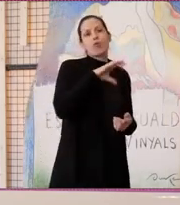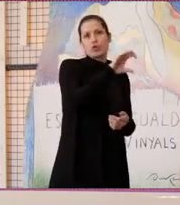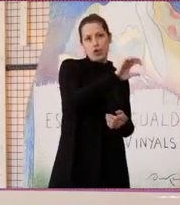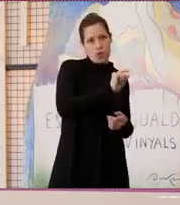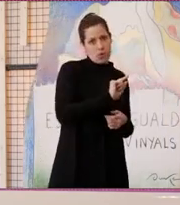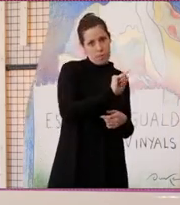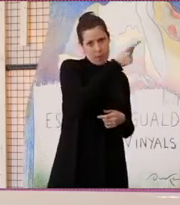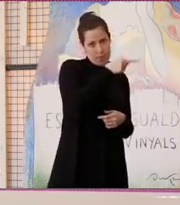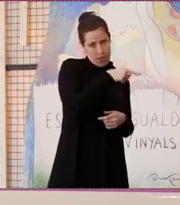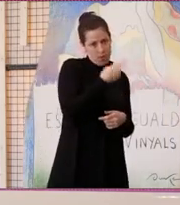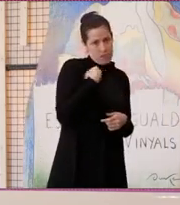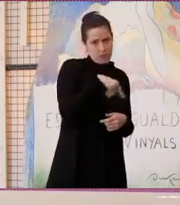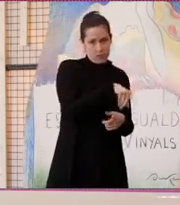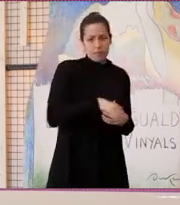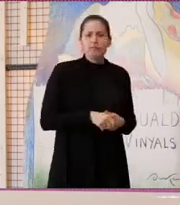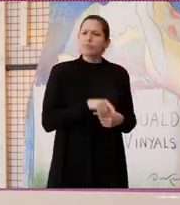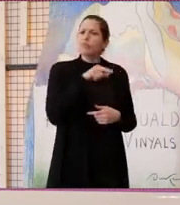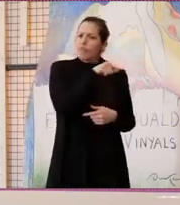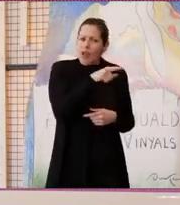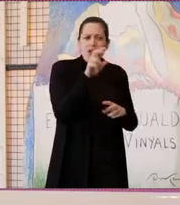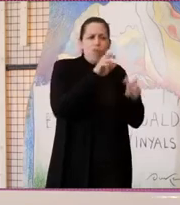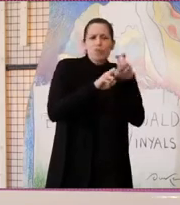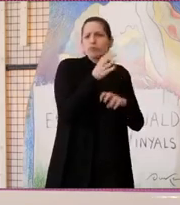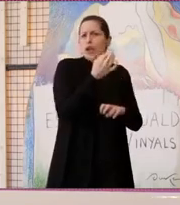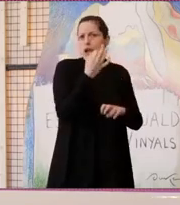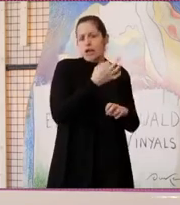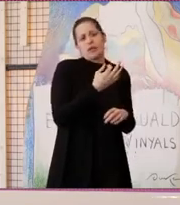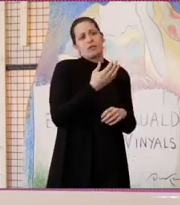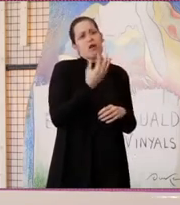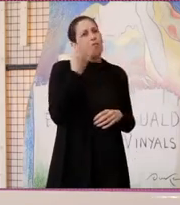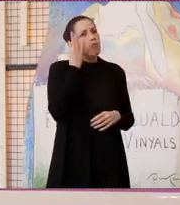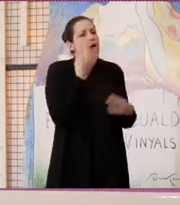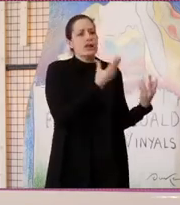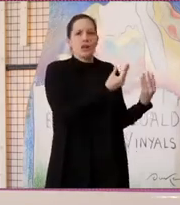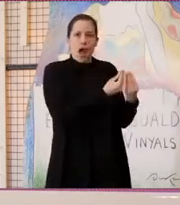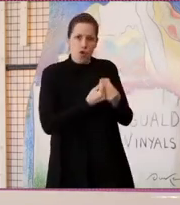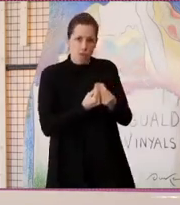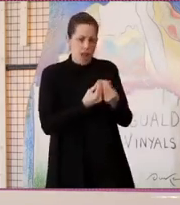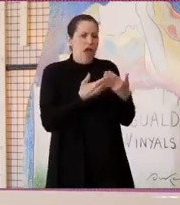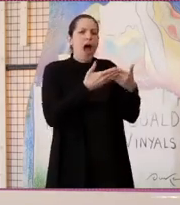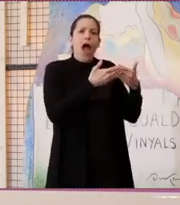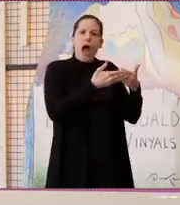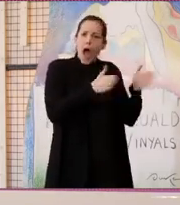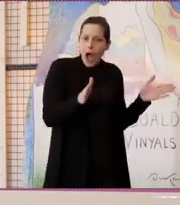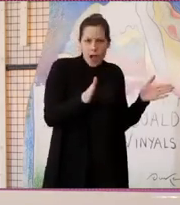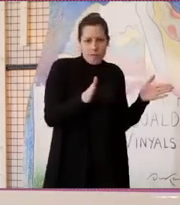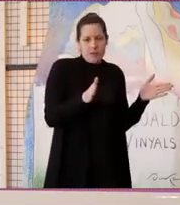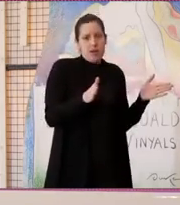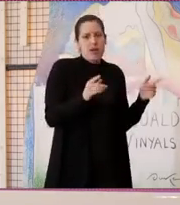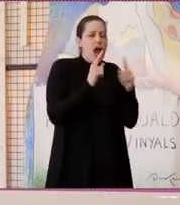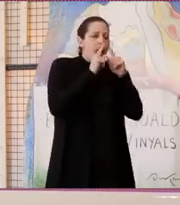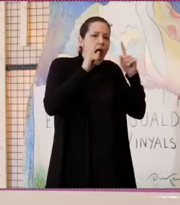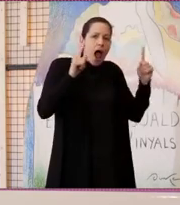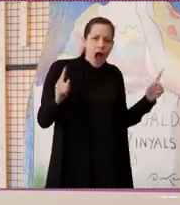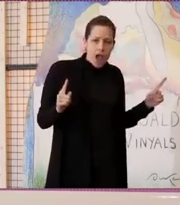un poco lo que decía antes pretende por supuesto acompañar a las mujeres está abierto 24 horas de 165 días y